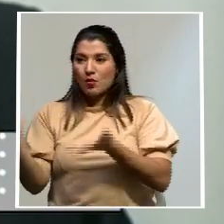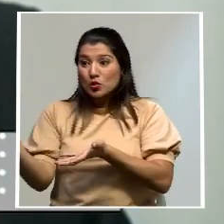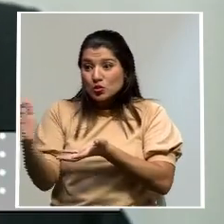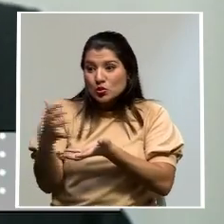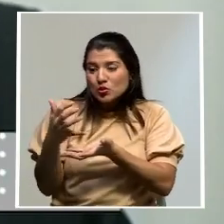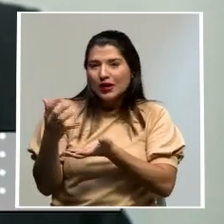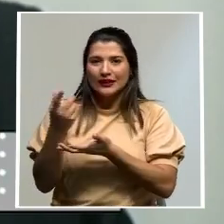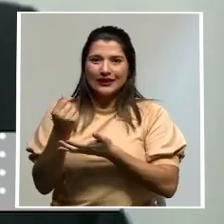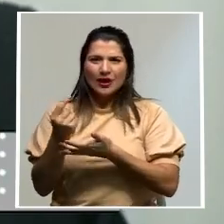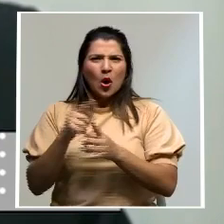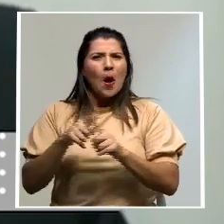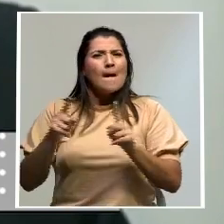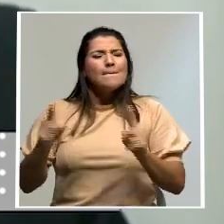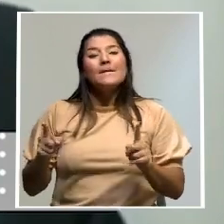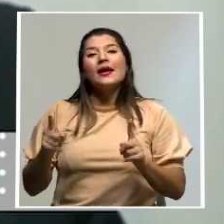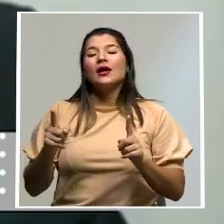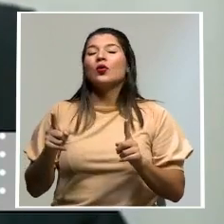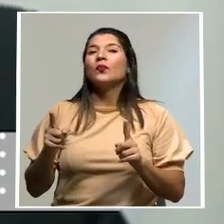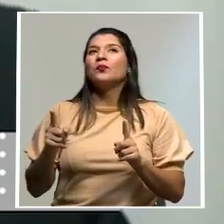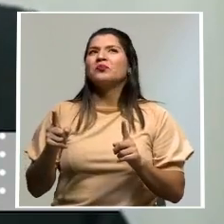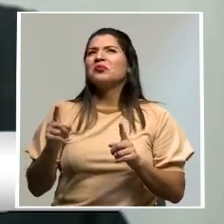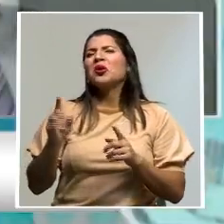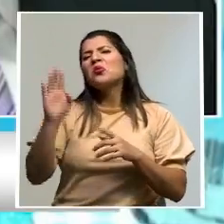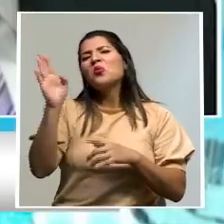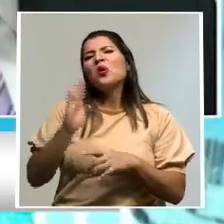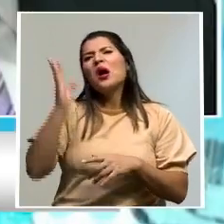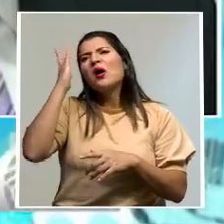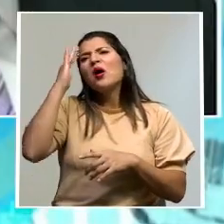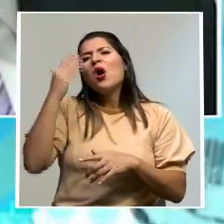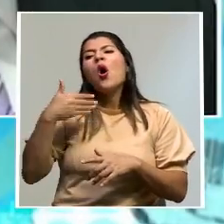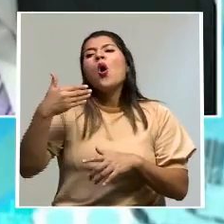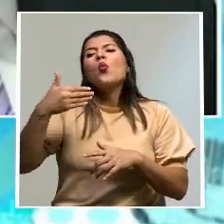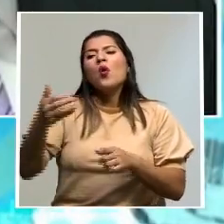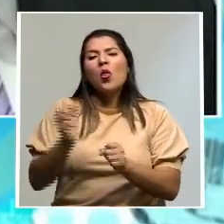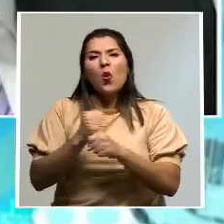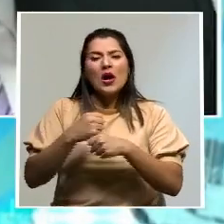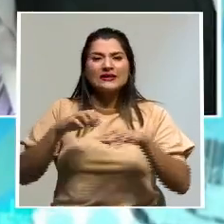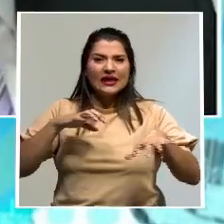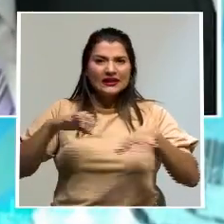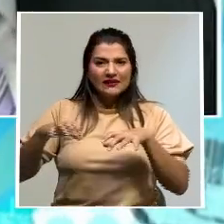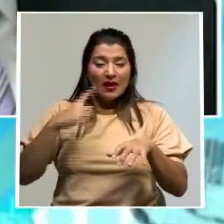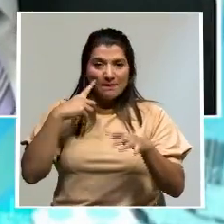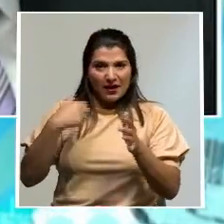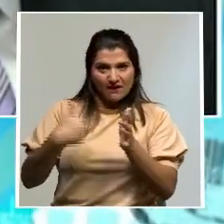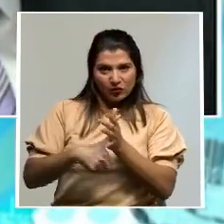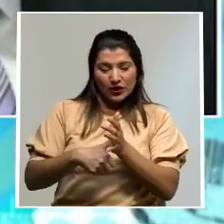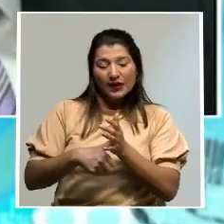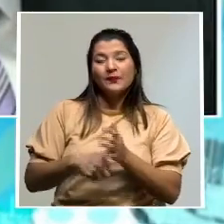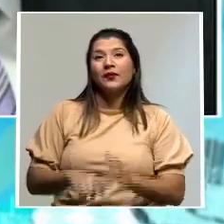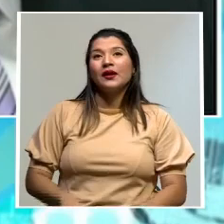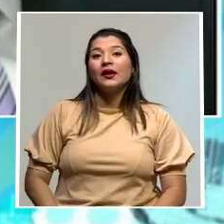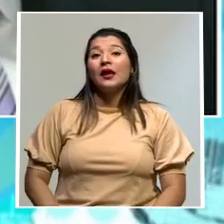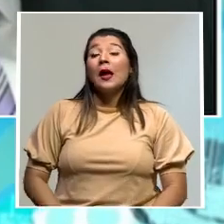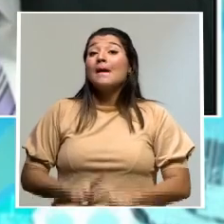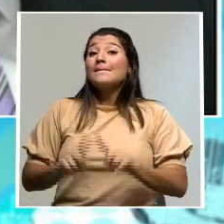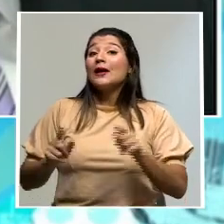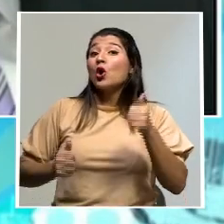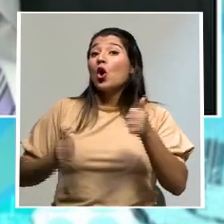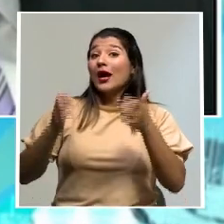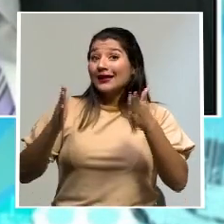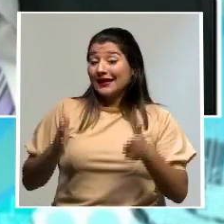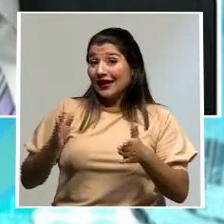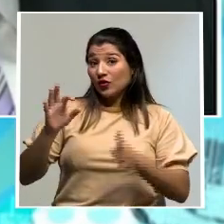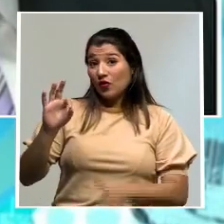nunca nos preocupó. Pero sí hay un juego político, y por eso lo interesante de tu pregunta. El candidato José